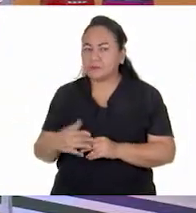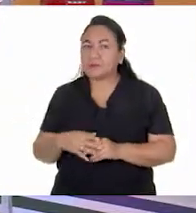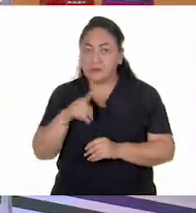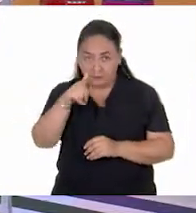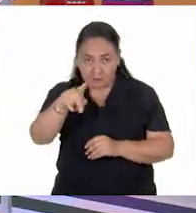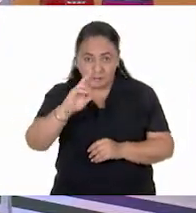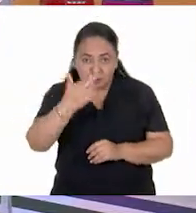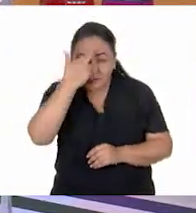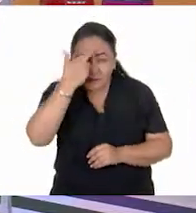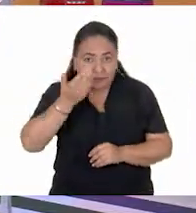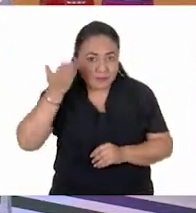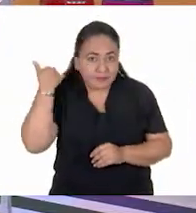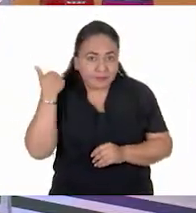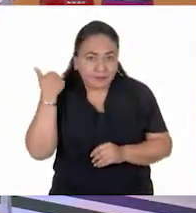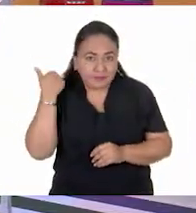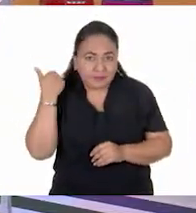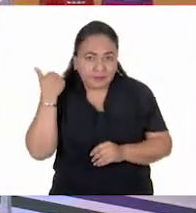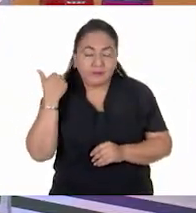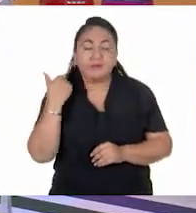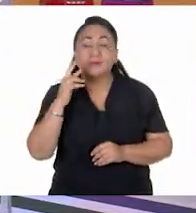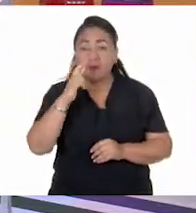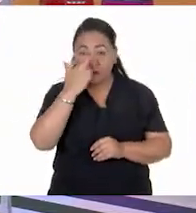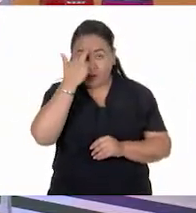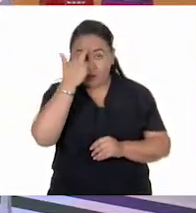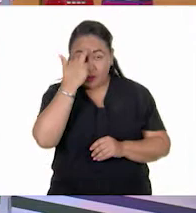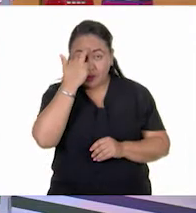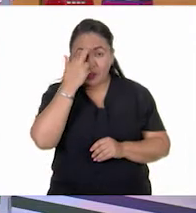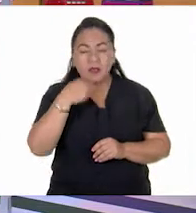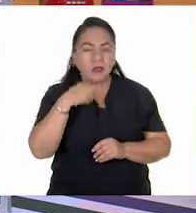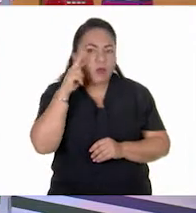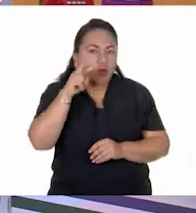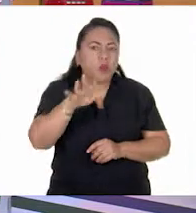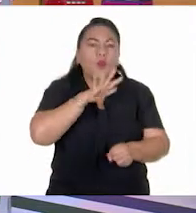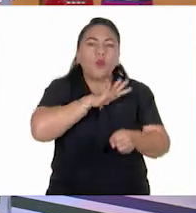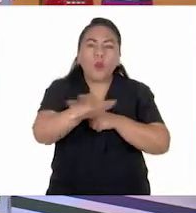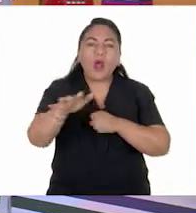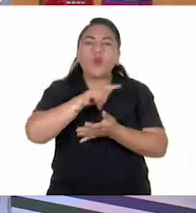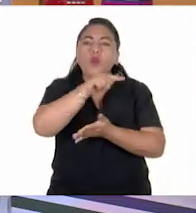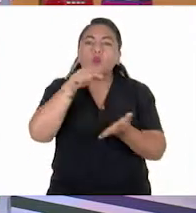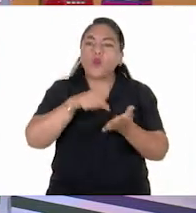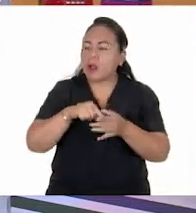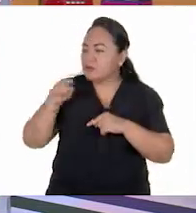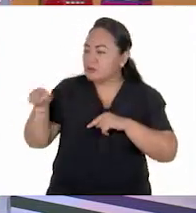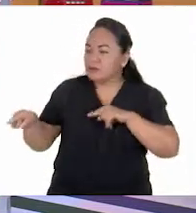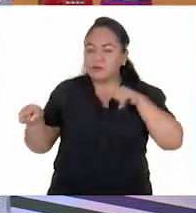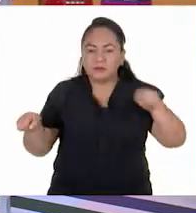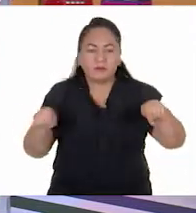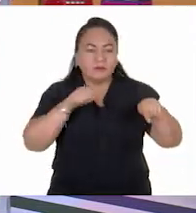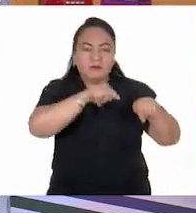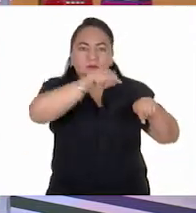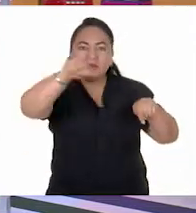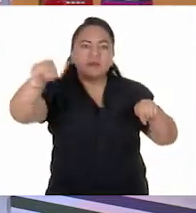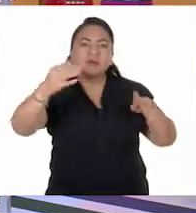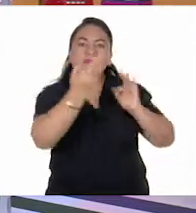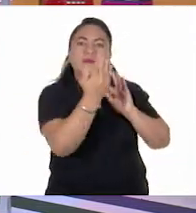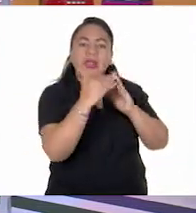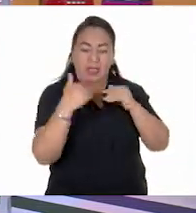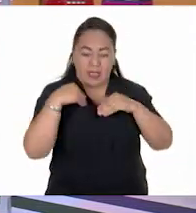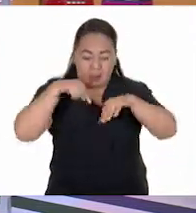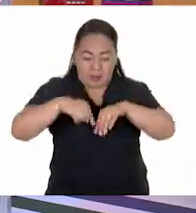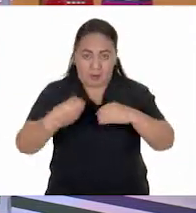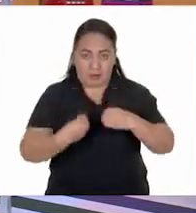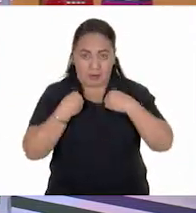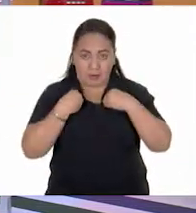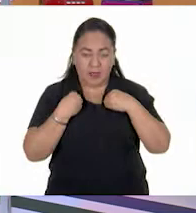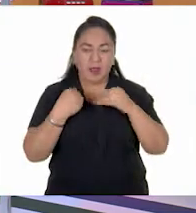lo recuerdan? Quedamos que íbamos a observar cuáles son los lugares de referencia que hay cerca del lugar donde